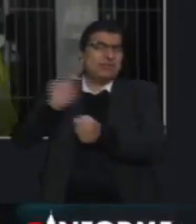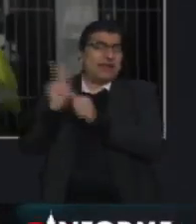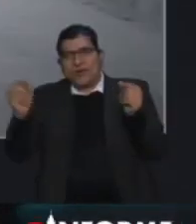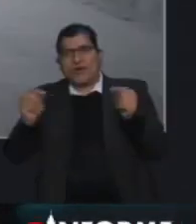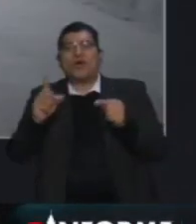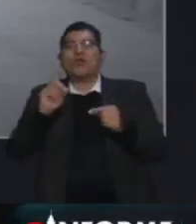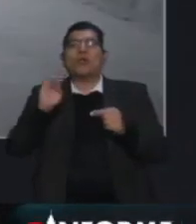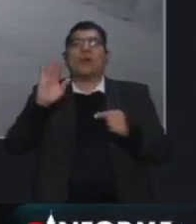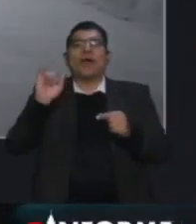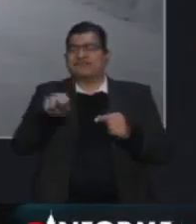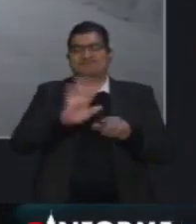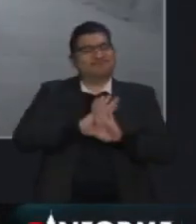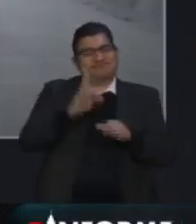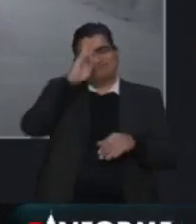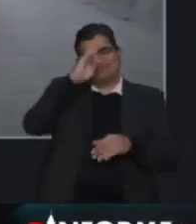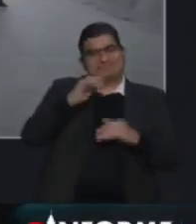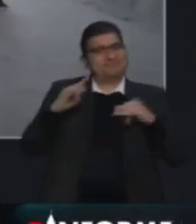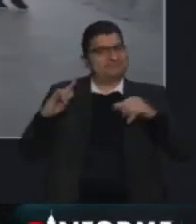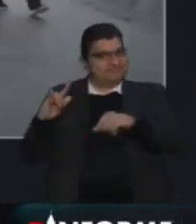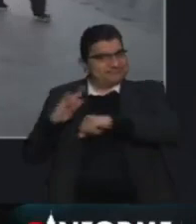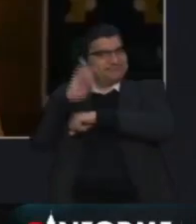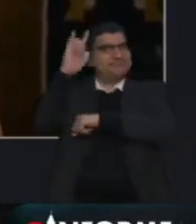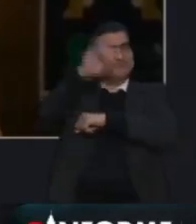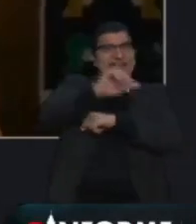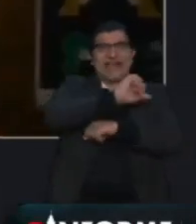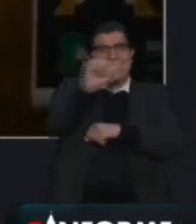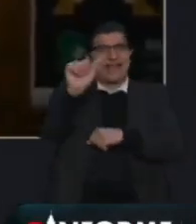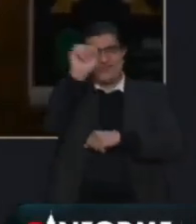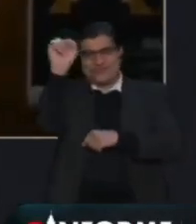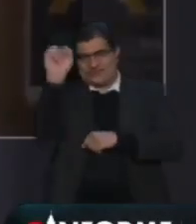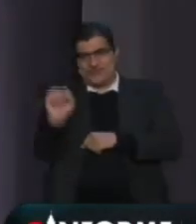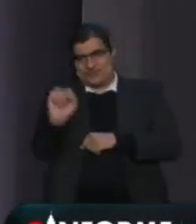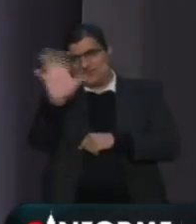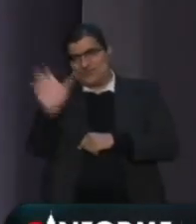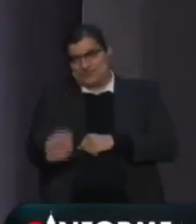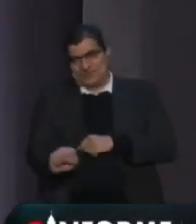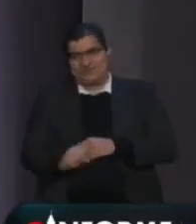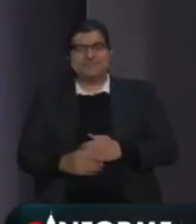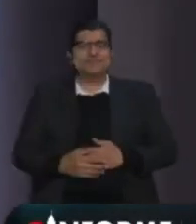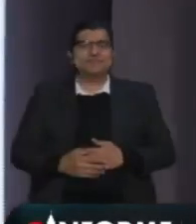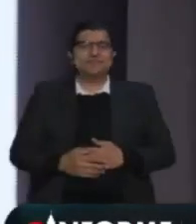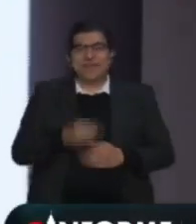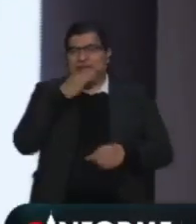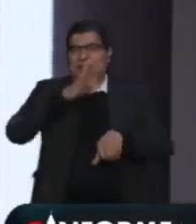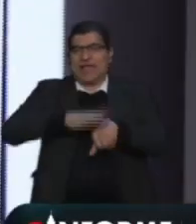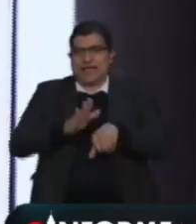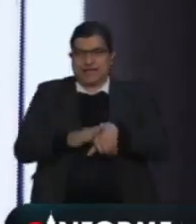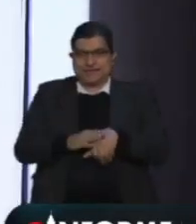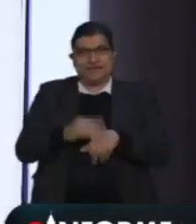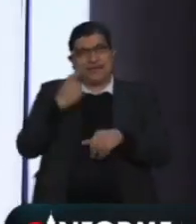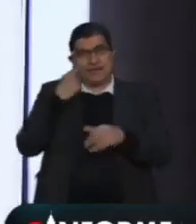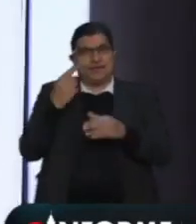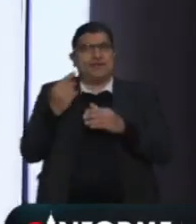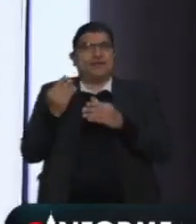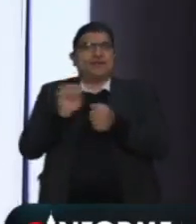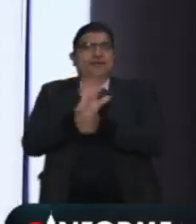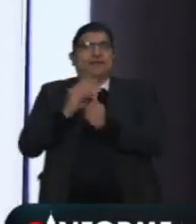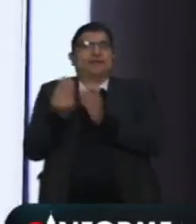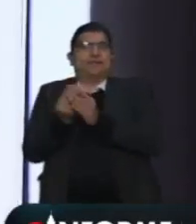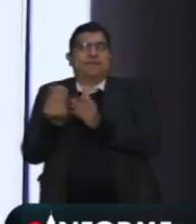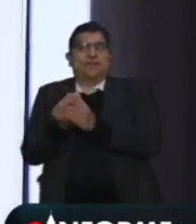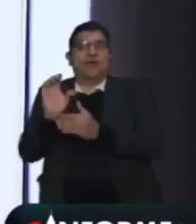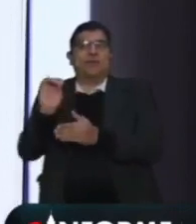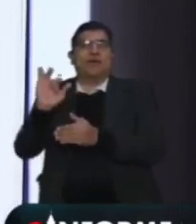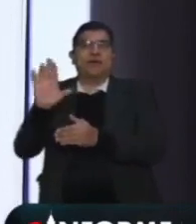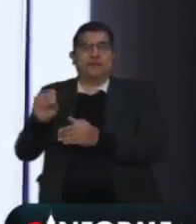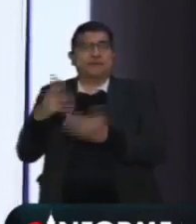Unión Europea. Se han prohibido los vuelos desde y hacia Sudáfrica. Y el temor por la variante Omicron impactó en las bolsas de valores